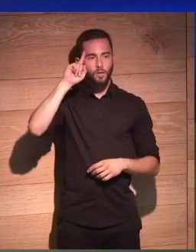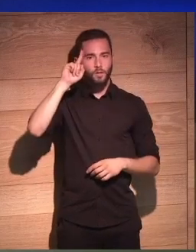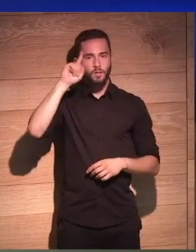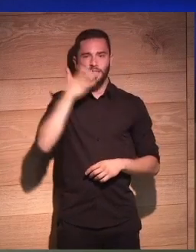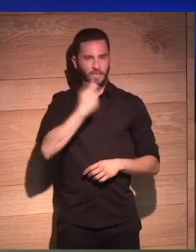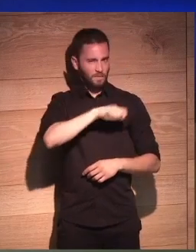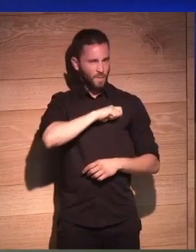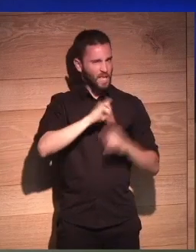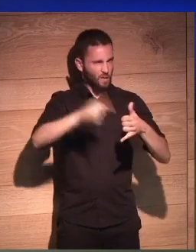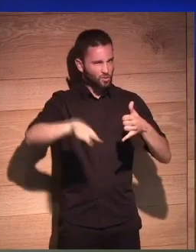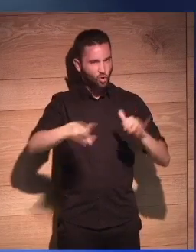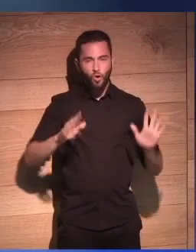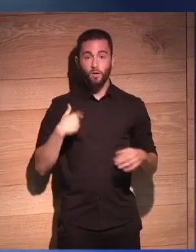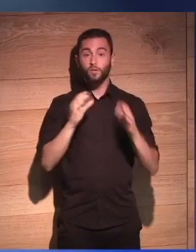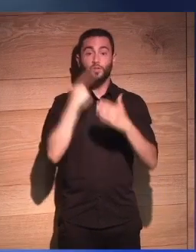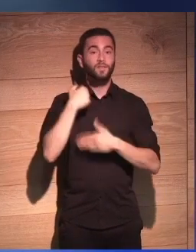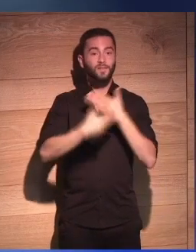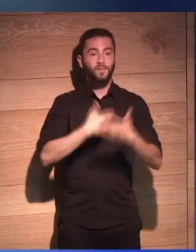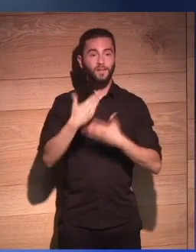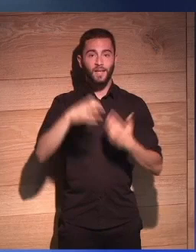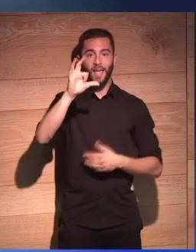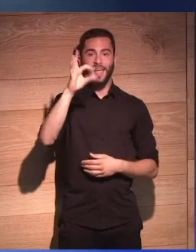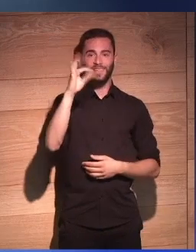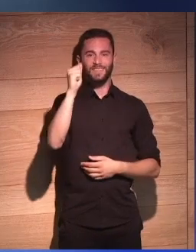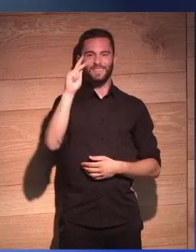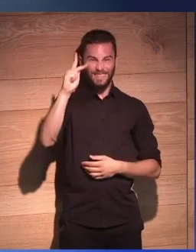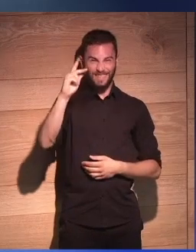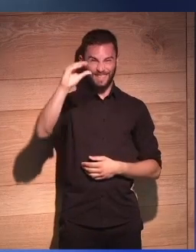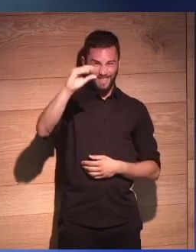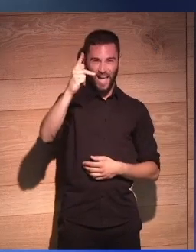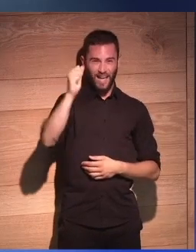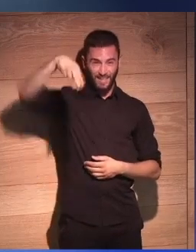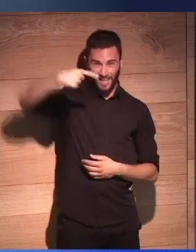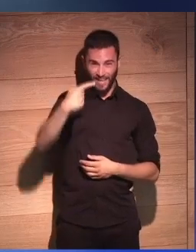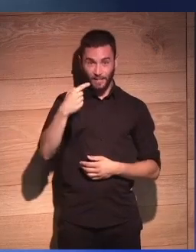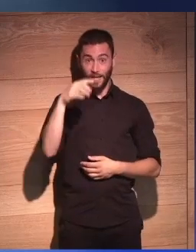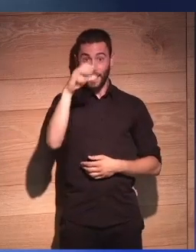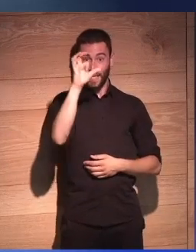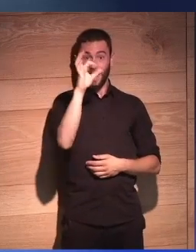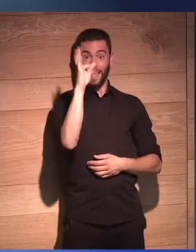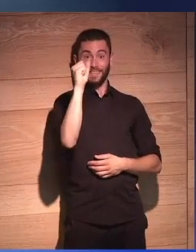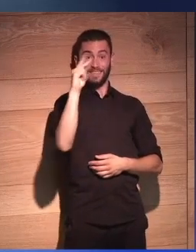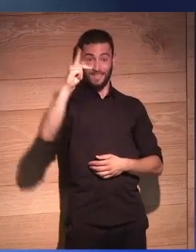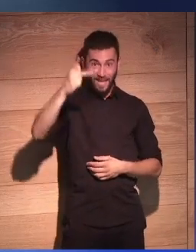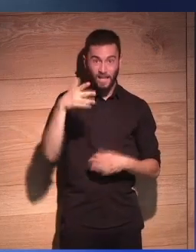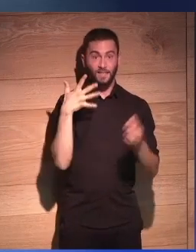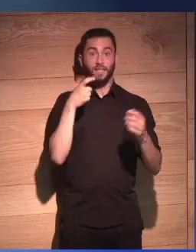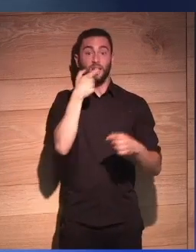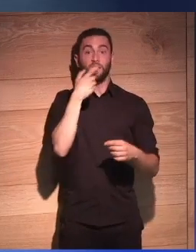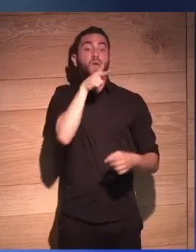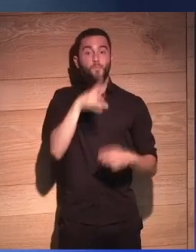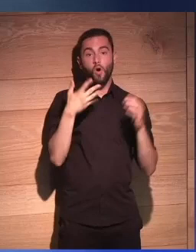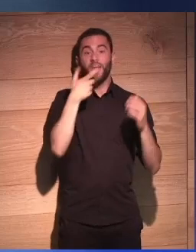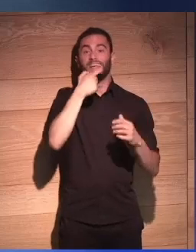haya llegado a España todavía, es un ritual que se llama stacking. Y stack, el verbo stack en inglés es como,